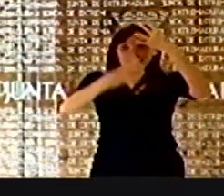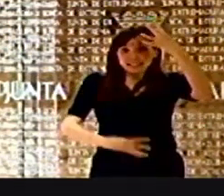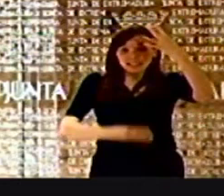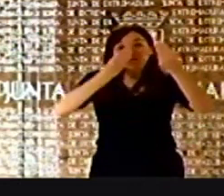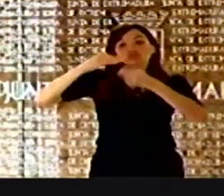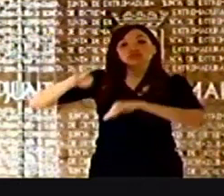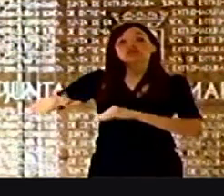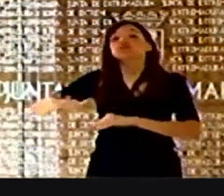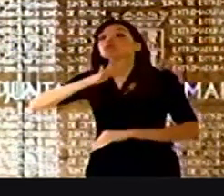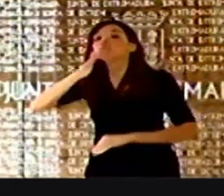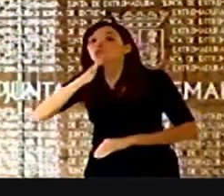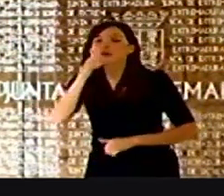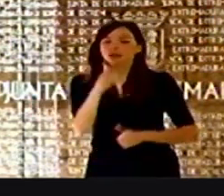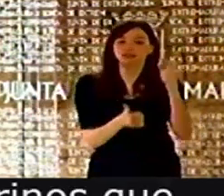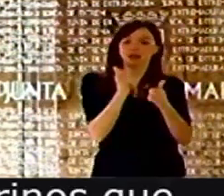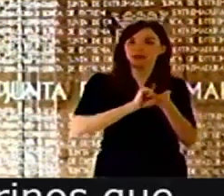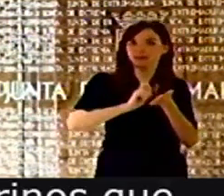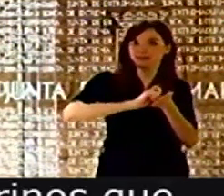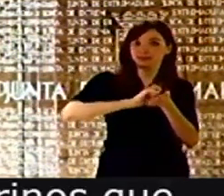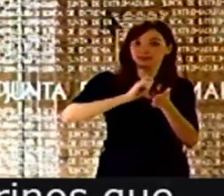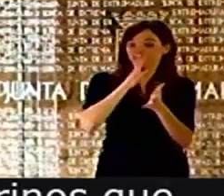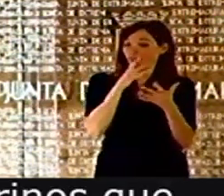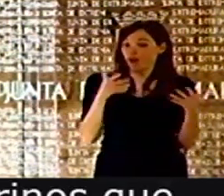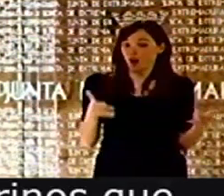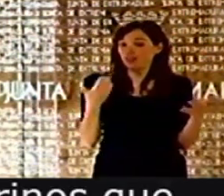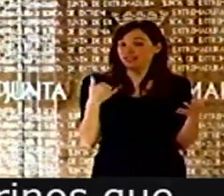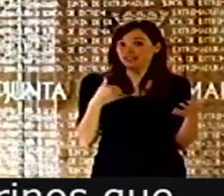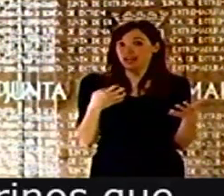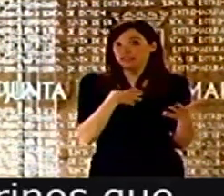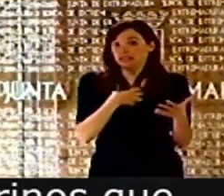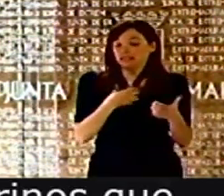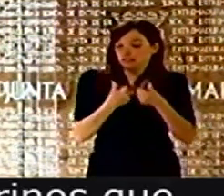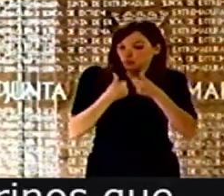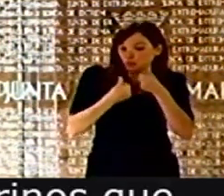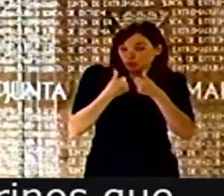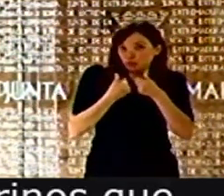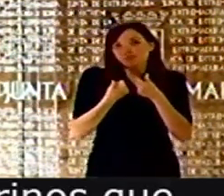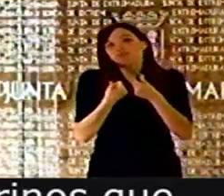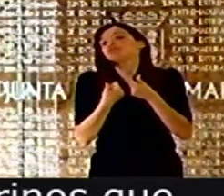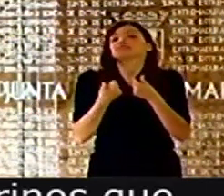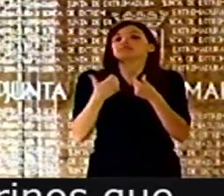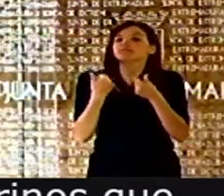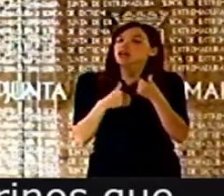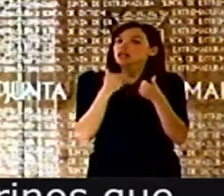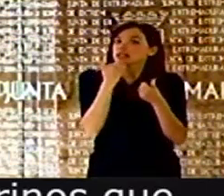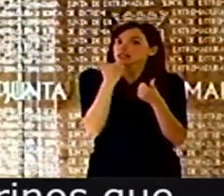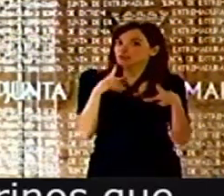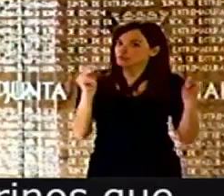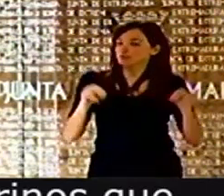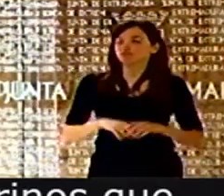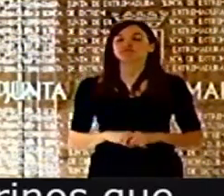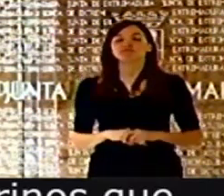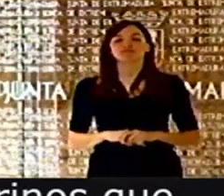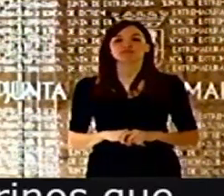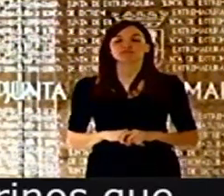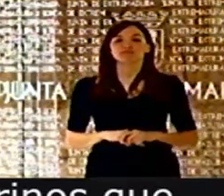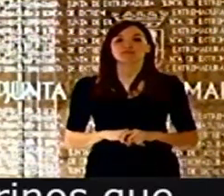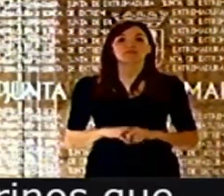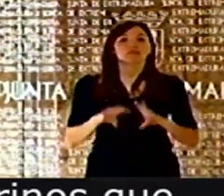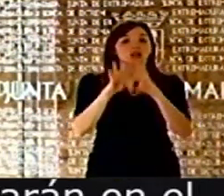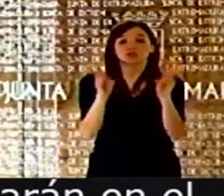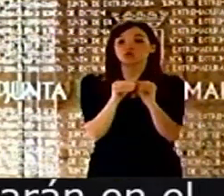selectivo del propio año 2018, que en estos momentos los opositores están ya ultimando. Se trata, en